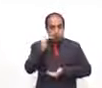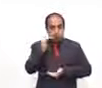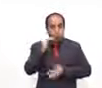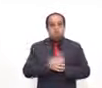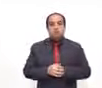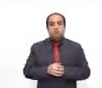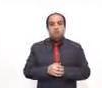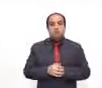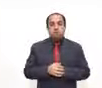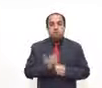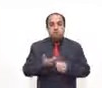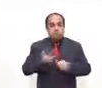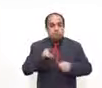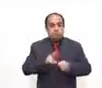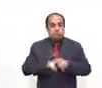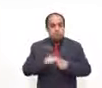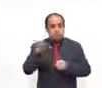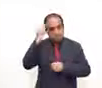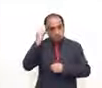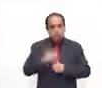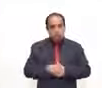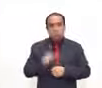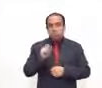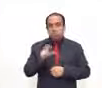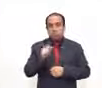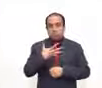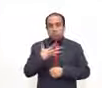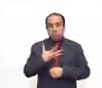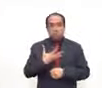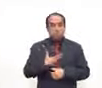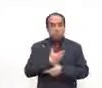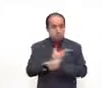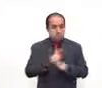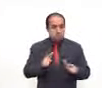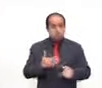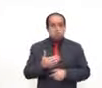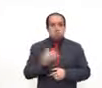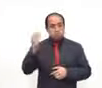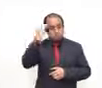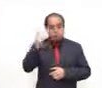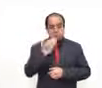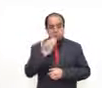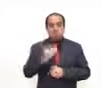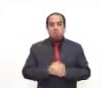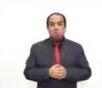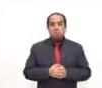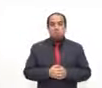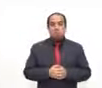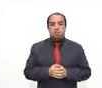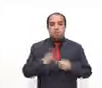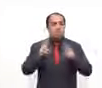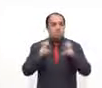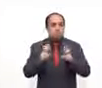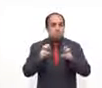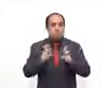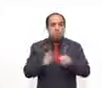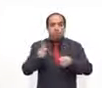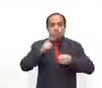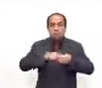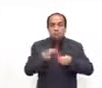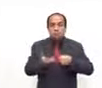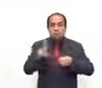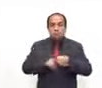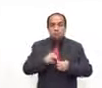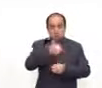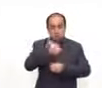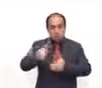buena disponibilidad. Siguiente. En términos de los ingresos hospitalarios de mes